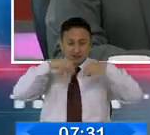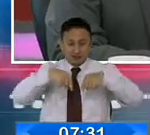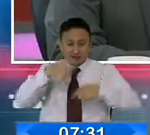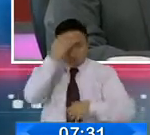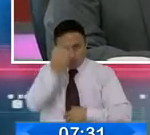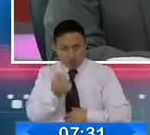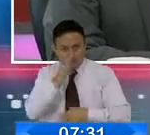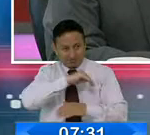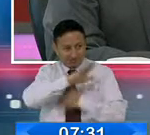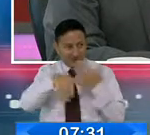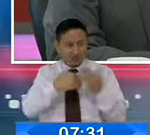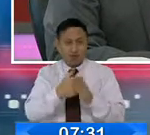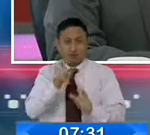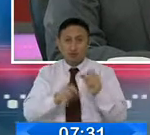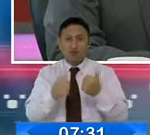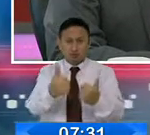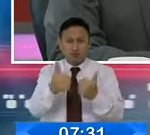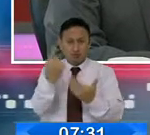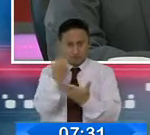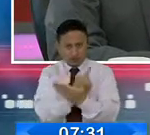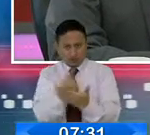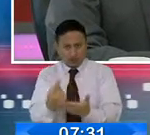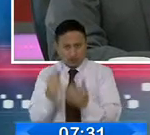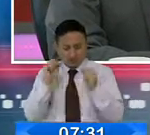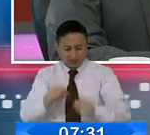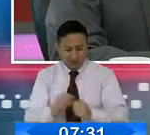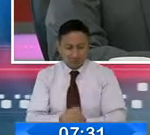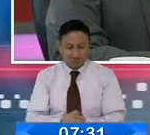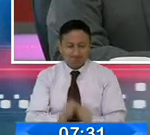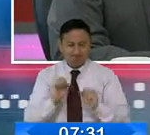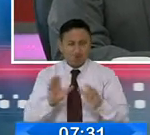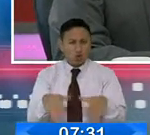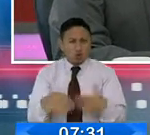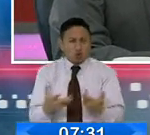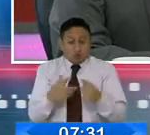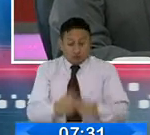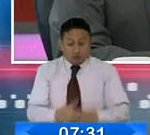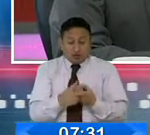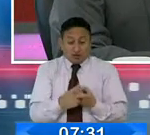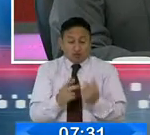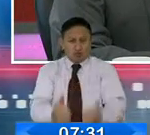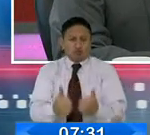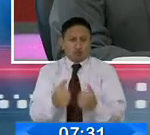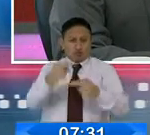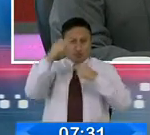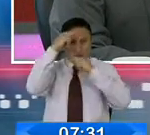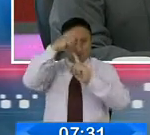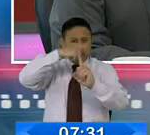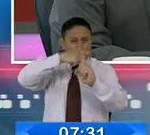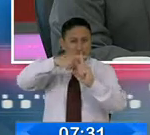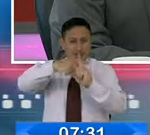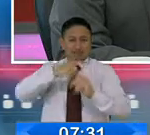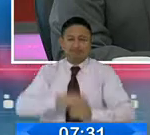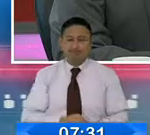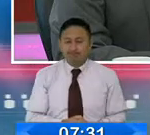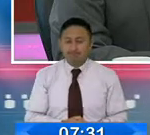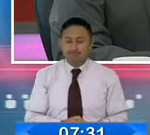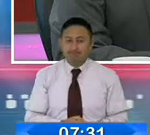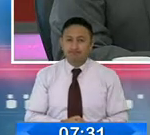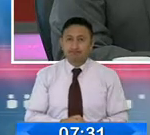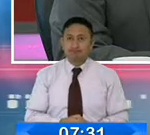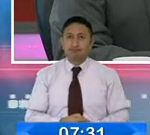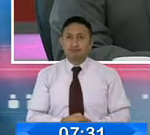el país. Que sea una buena semana. Y las buenas semanas se las arranca con noticias positivas. En estos momentos